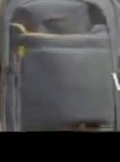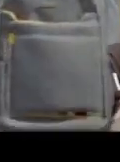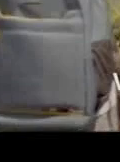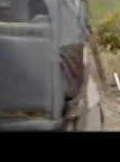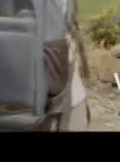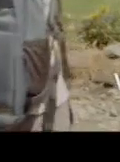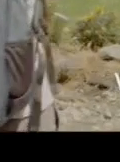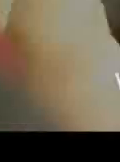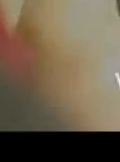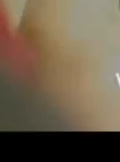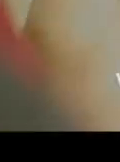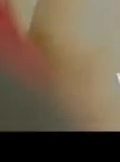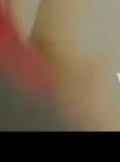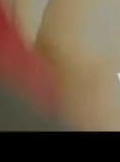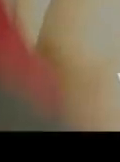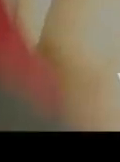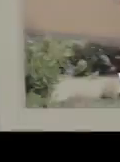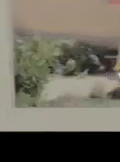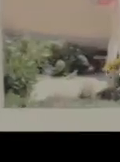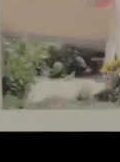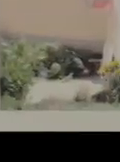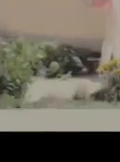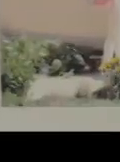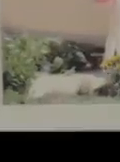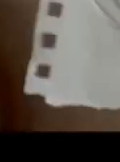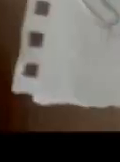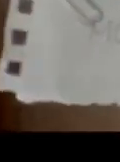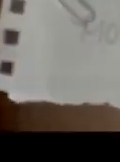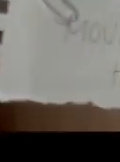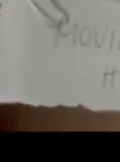Recorrer Pichincha es sentir la tranquilidad del hogar.